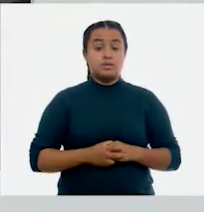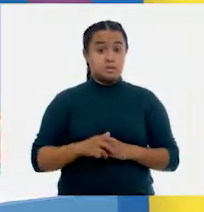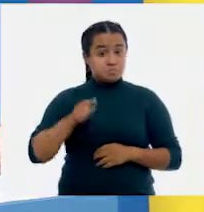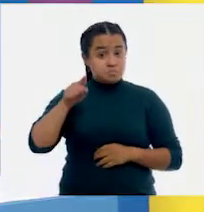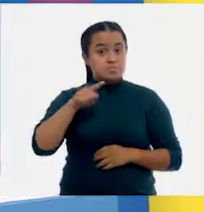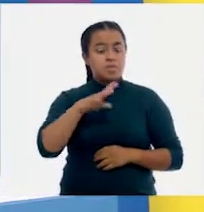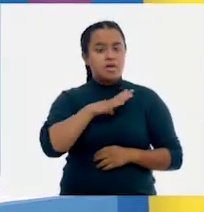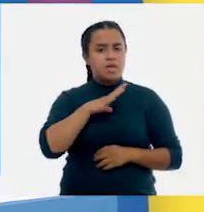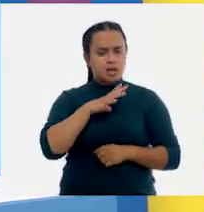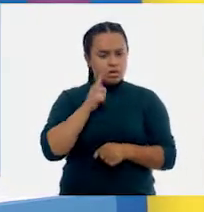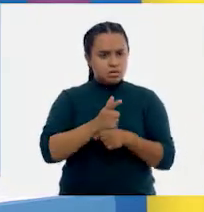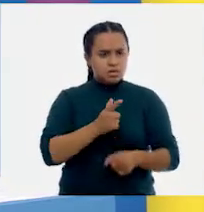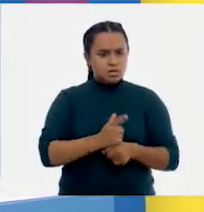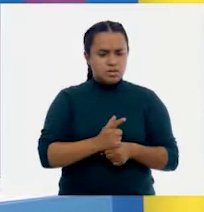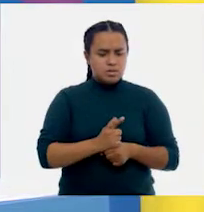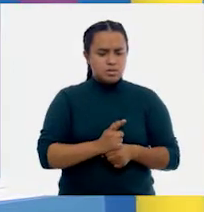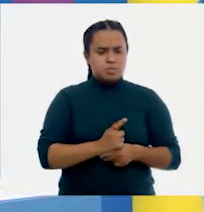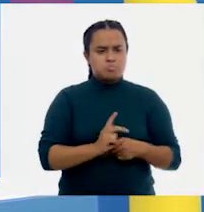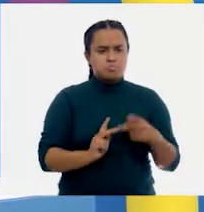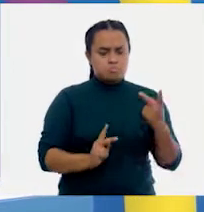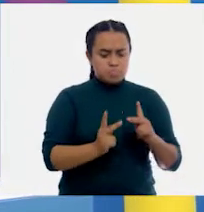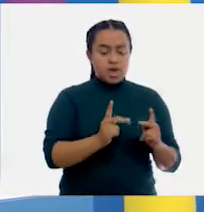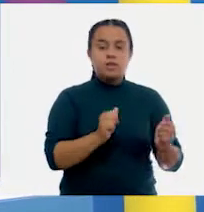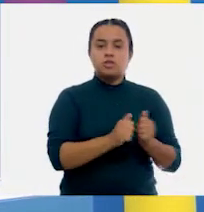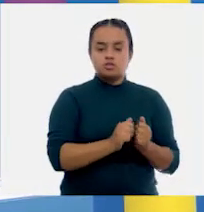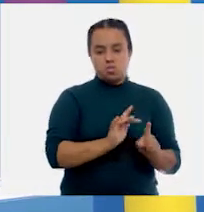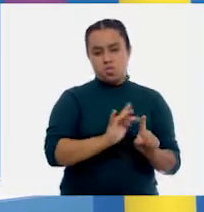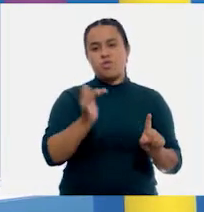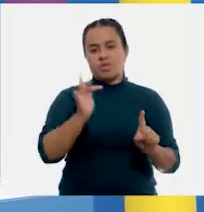ellas encontramos arbustos espinosos